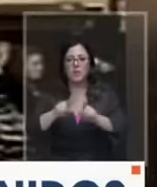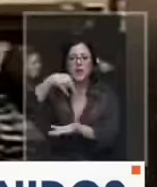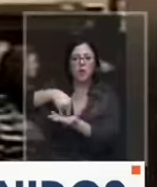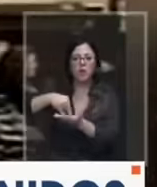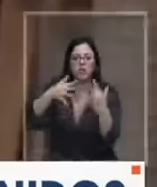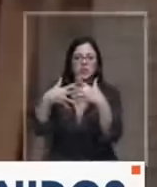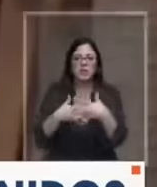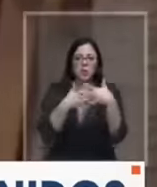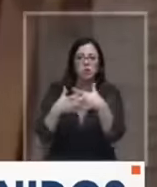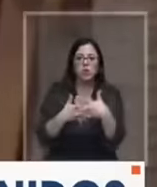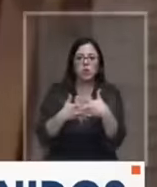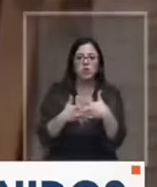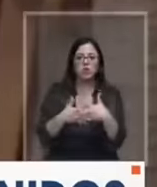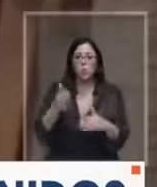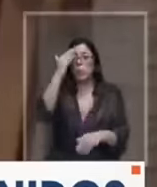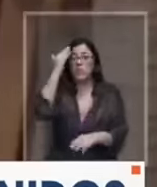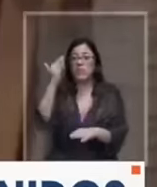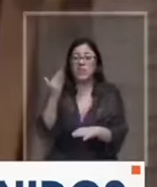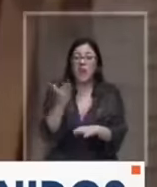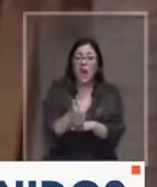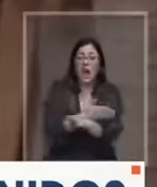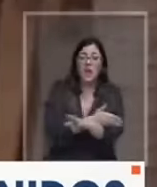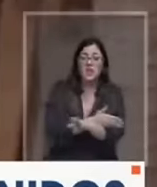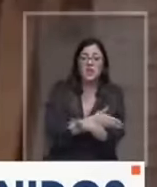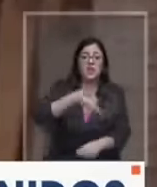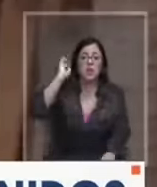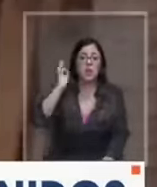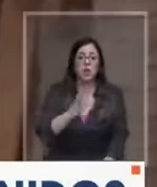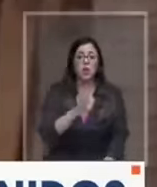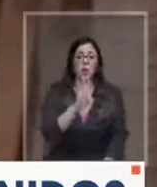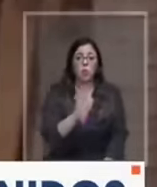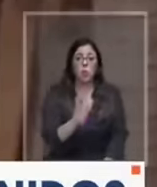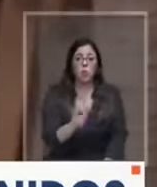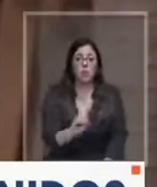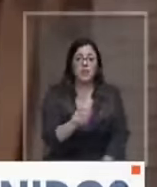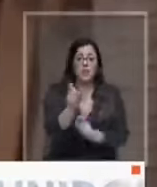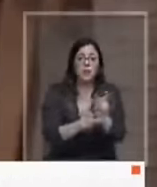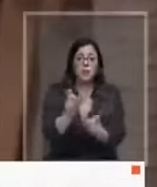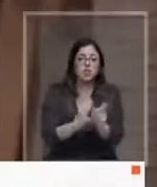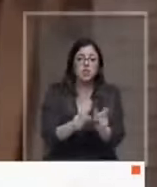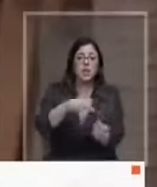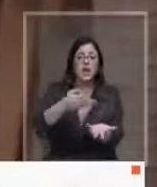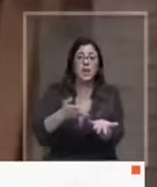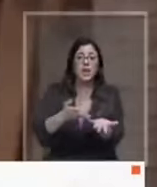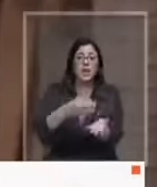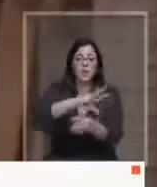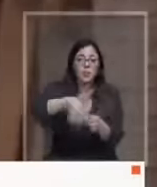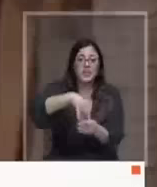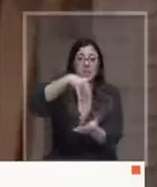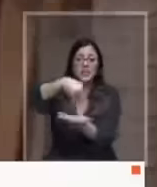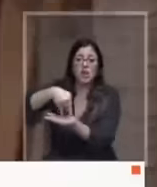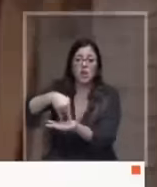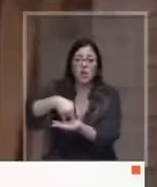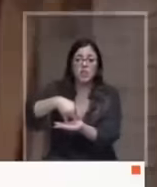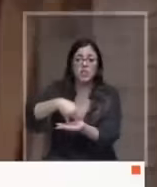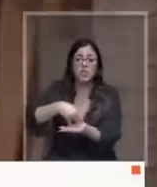estadounidense el día antes de la votación tuvimos reuniones con 40 congresistas en un solo día 3 minutos